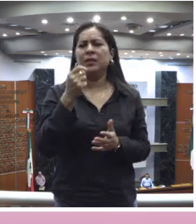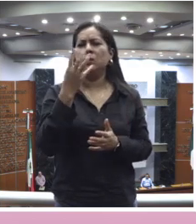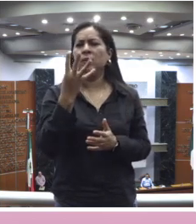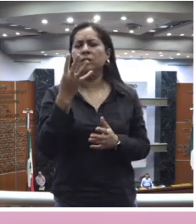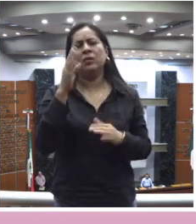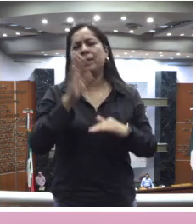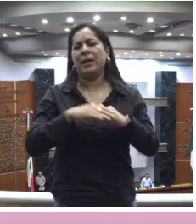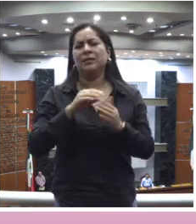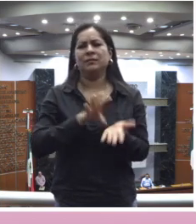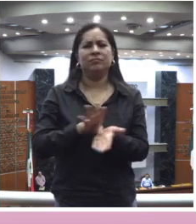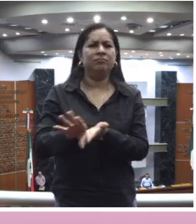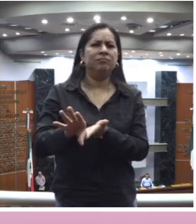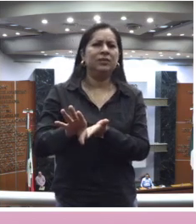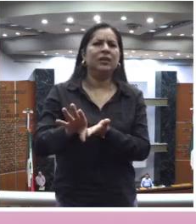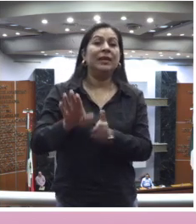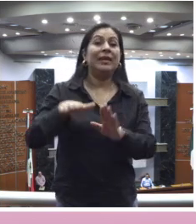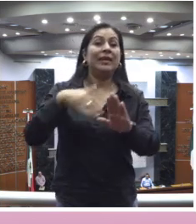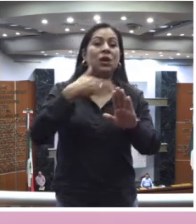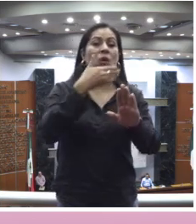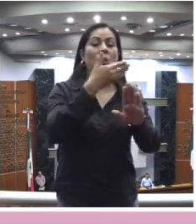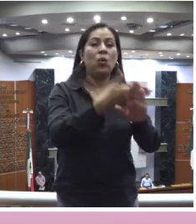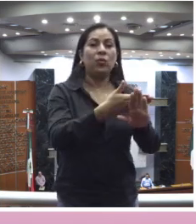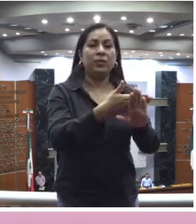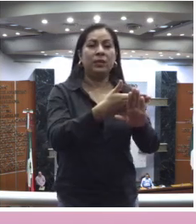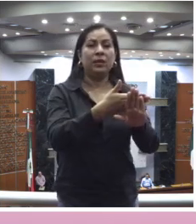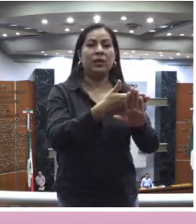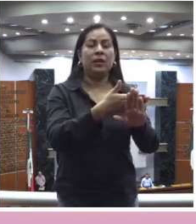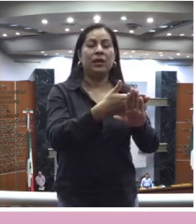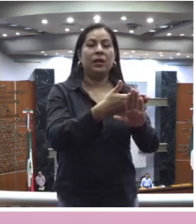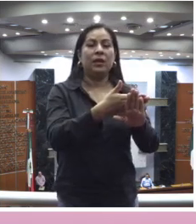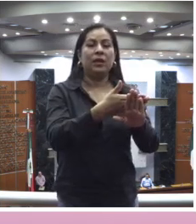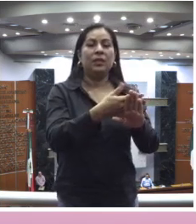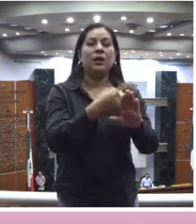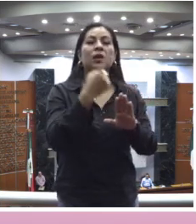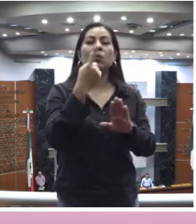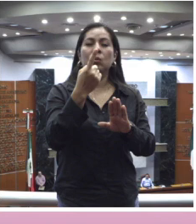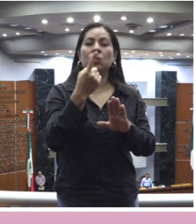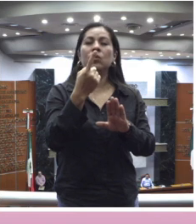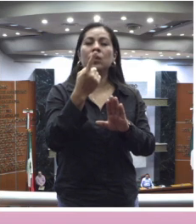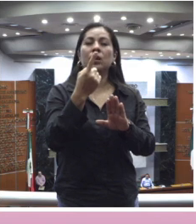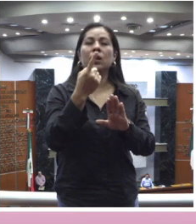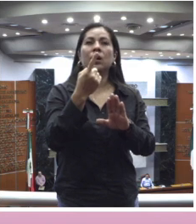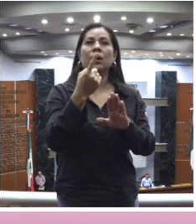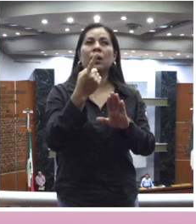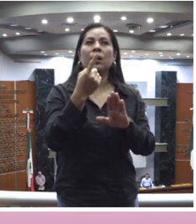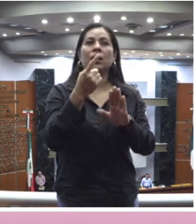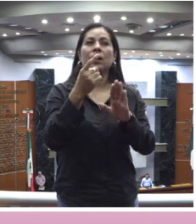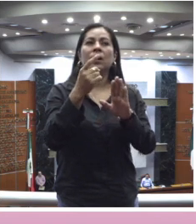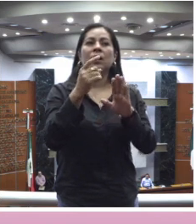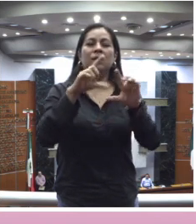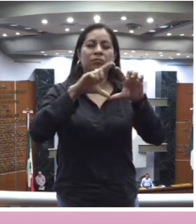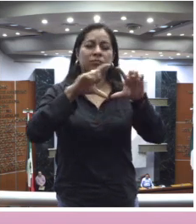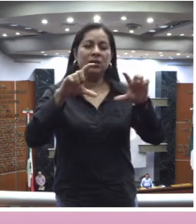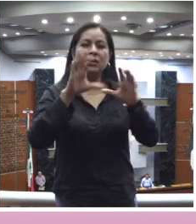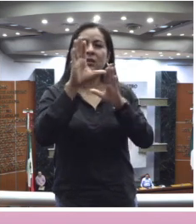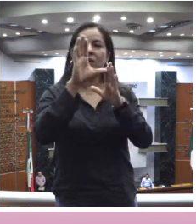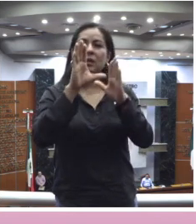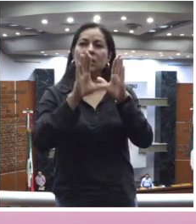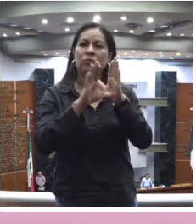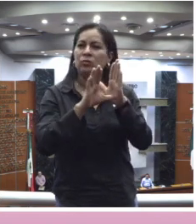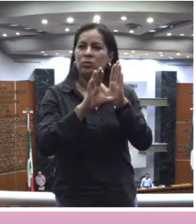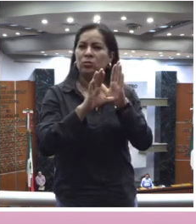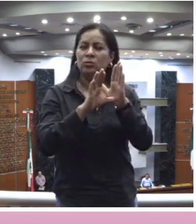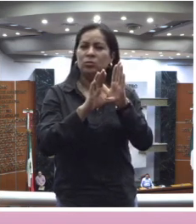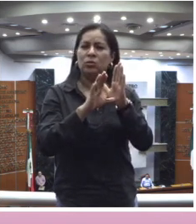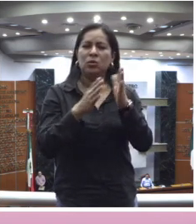164/2024 y acumuladas en contra de una parte de nuestra Carta Magna